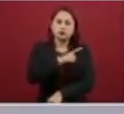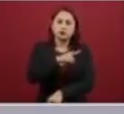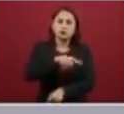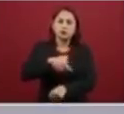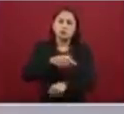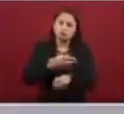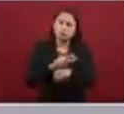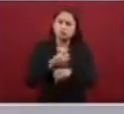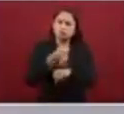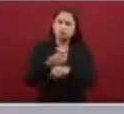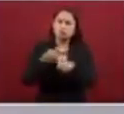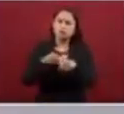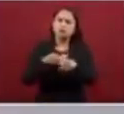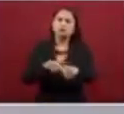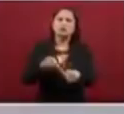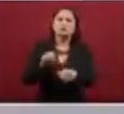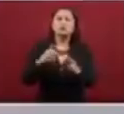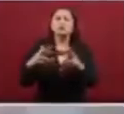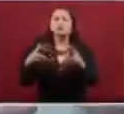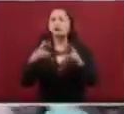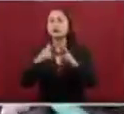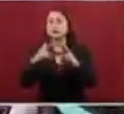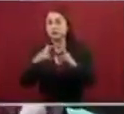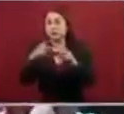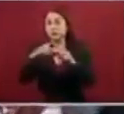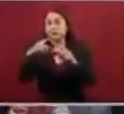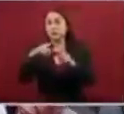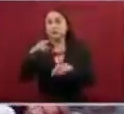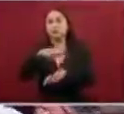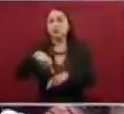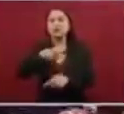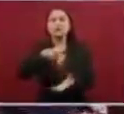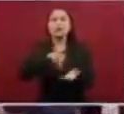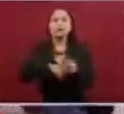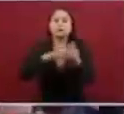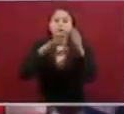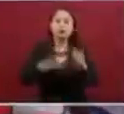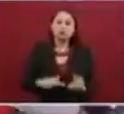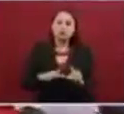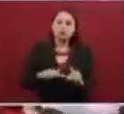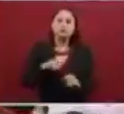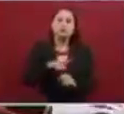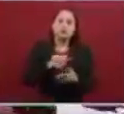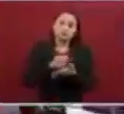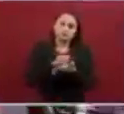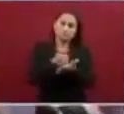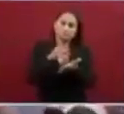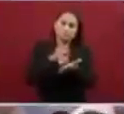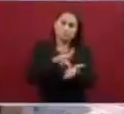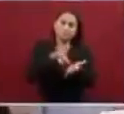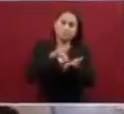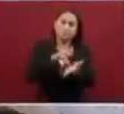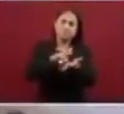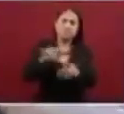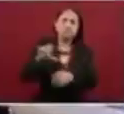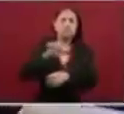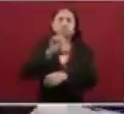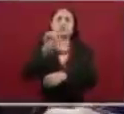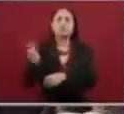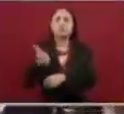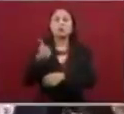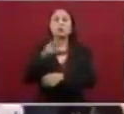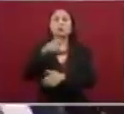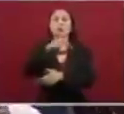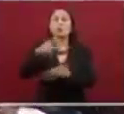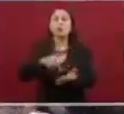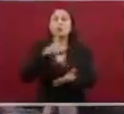la restauración de iglesias y otros espacios que forman parte del patrimonio